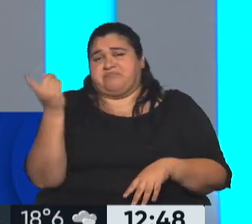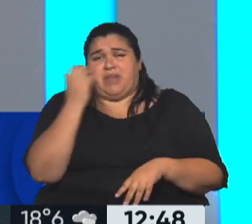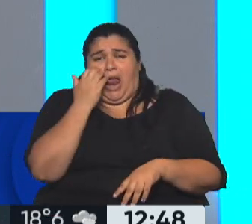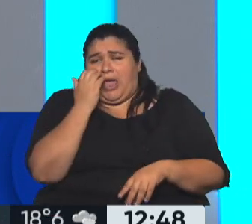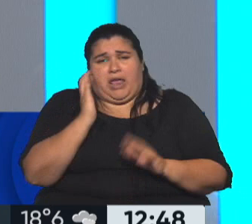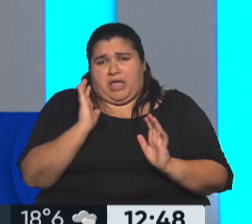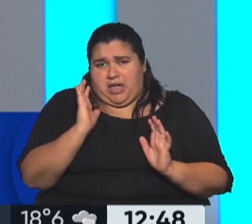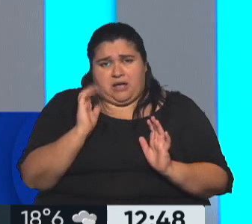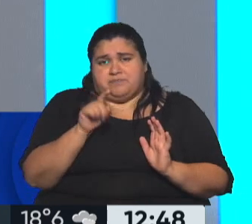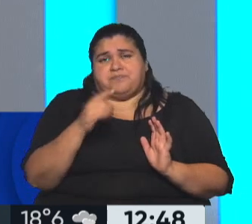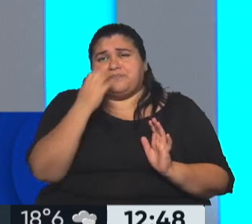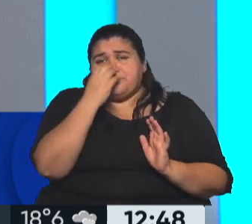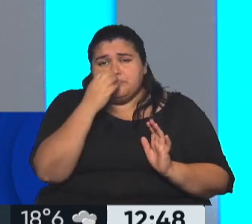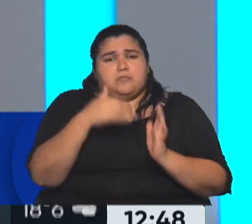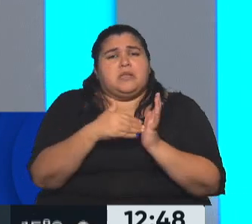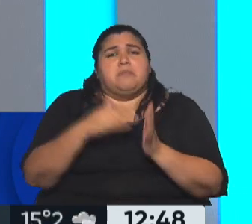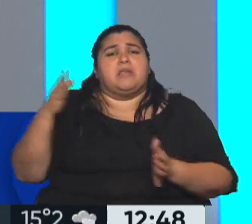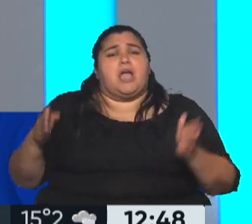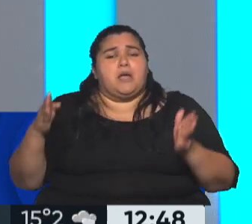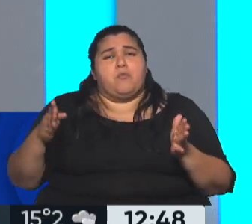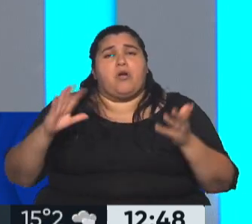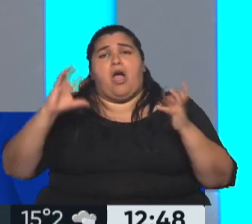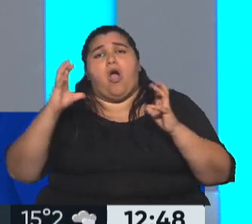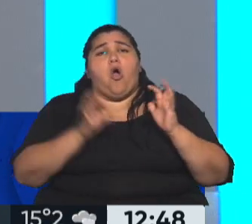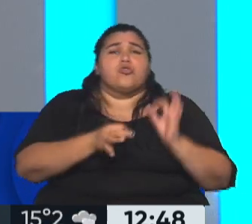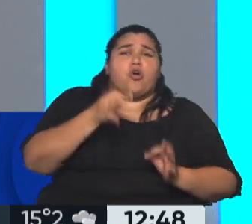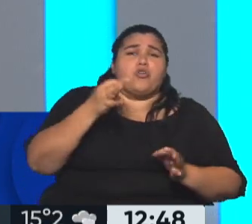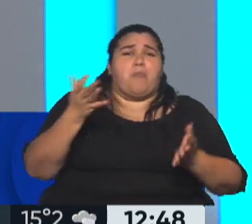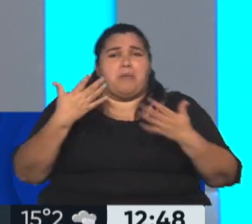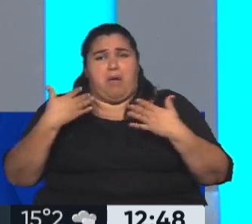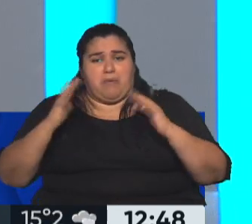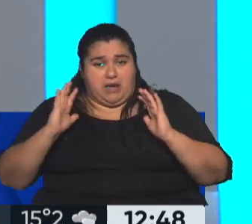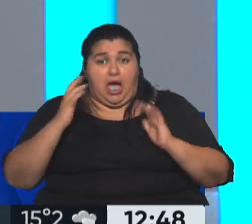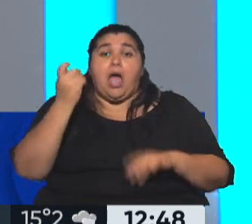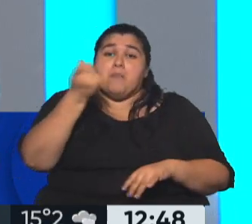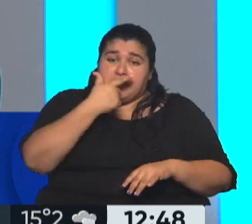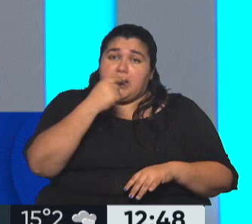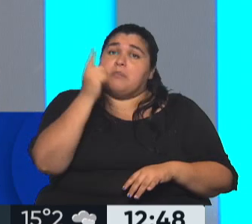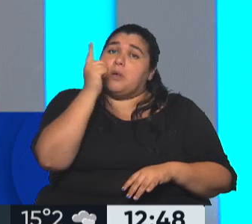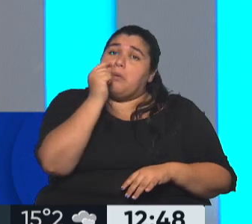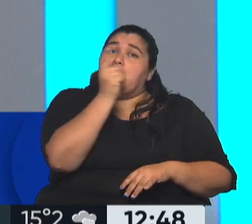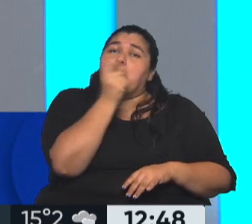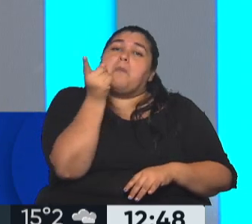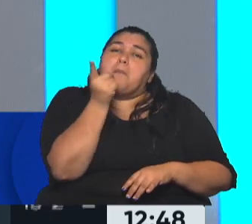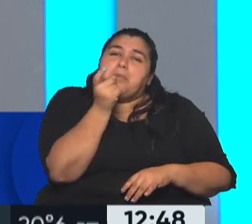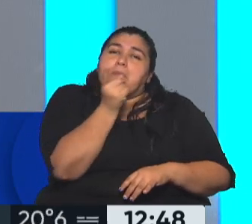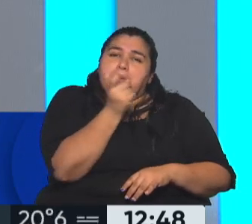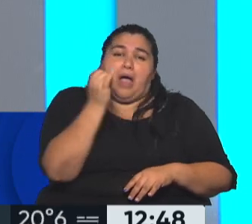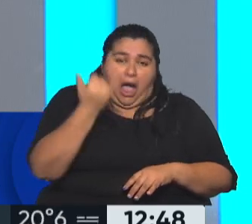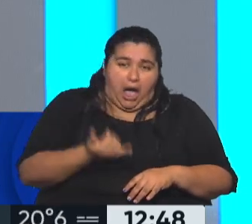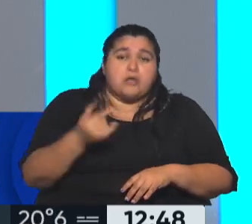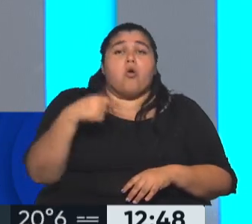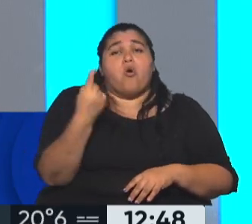Las alérgicas tienen que ver con determinada época del año, otoño y primavera, básicamente. Pero hay medicamentos locales que son spray nasales o